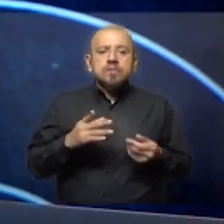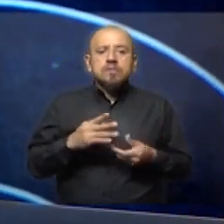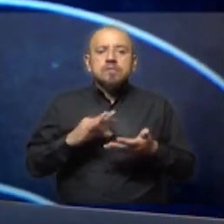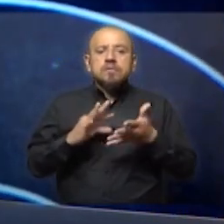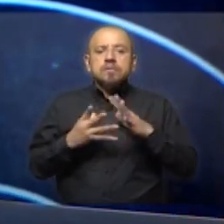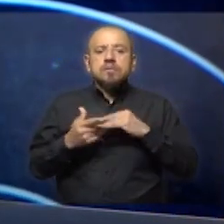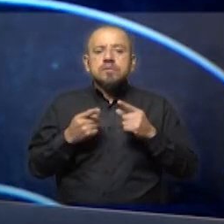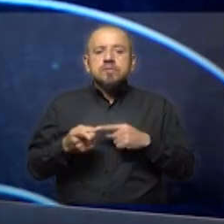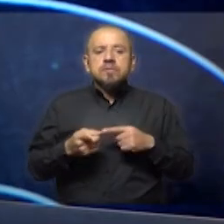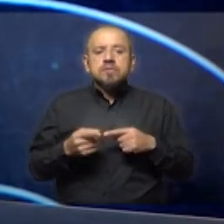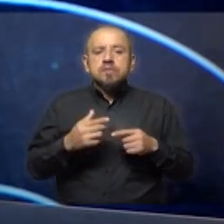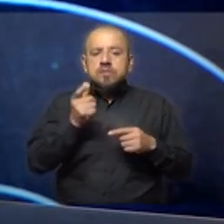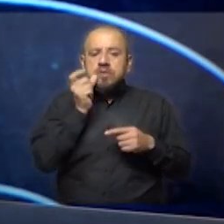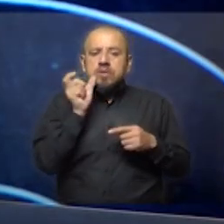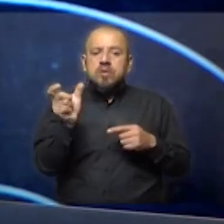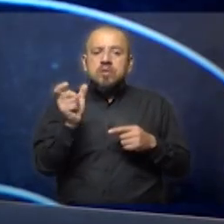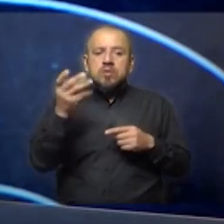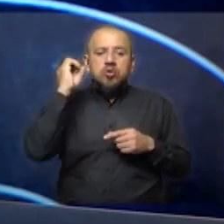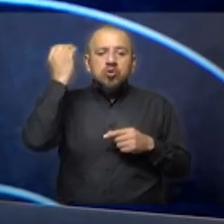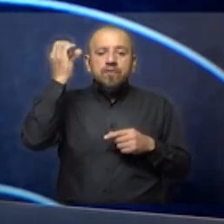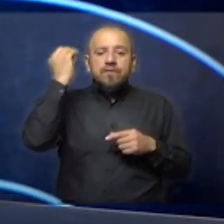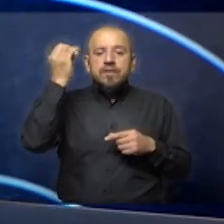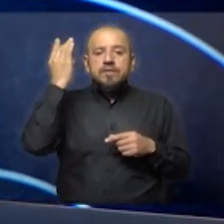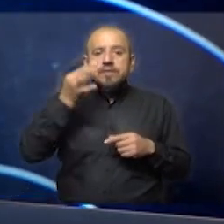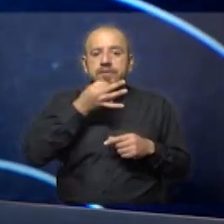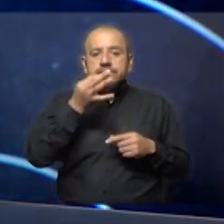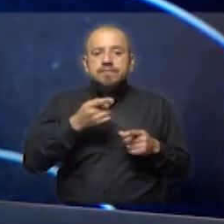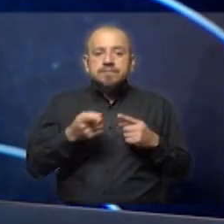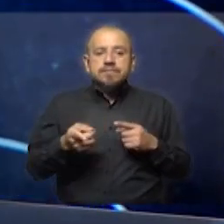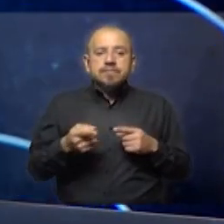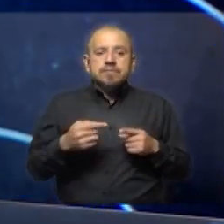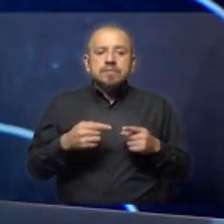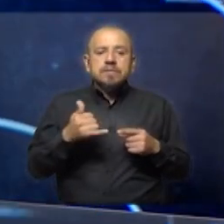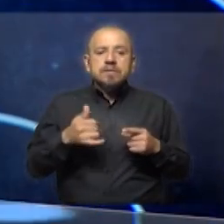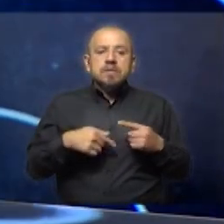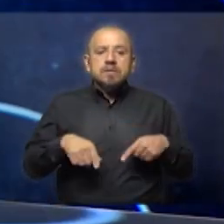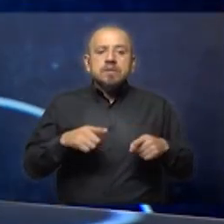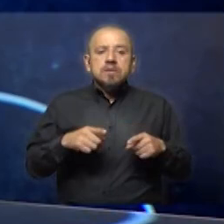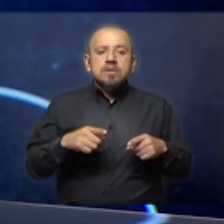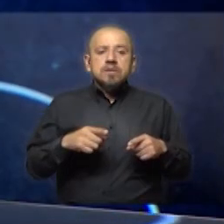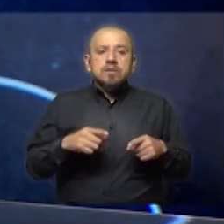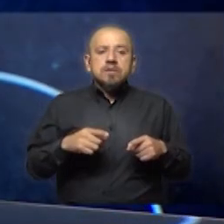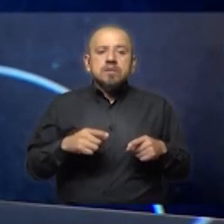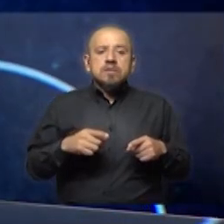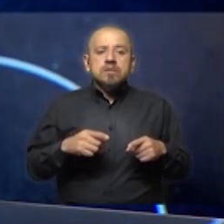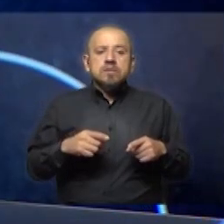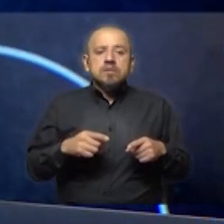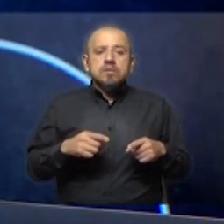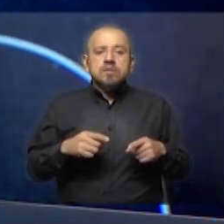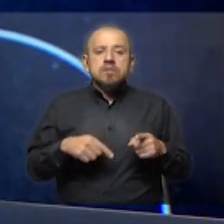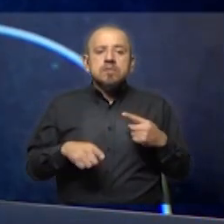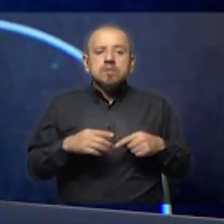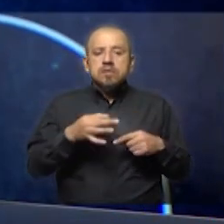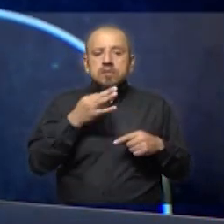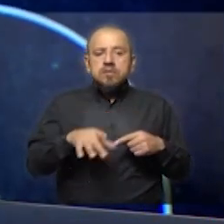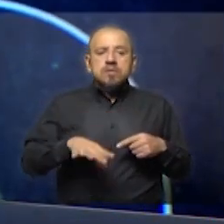en la que él lo Argumenta la conferencia porque cuando hace referencia él tiene una batería que ellos si mal no recuerdo